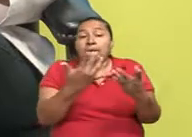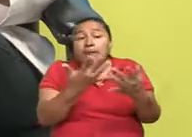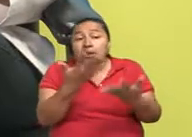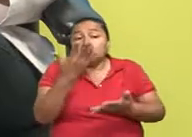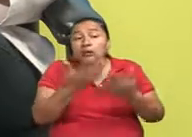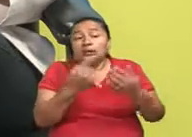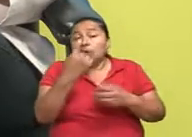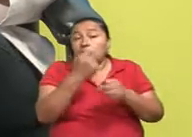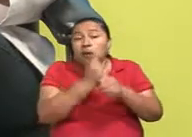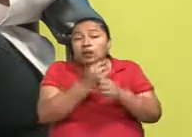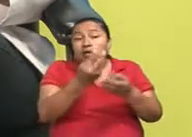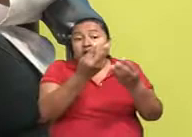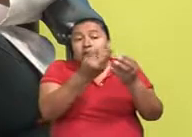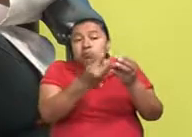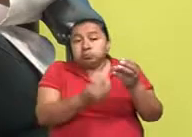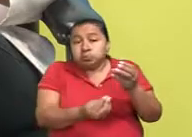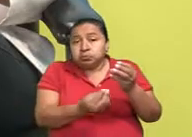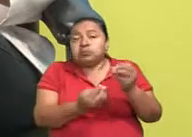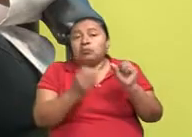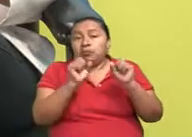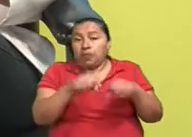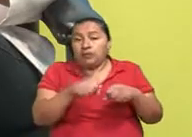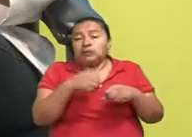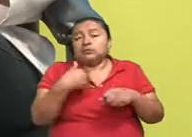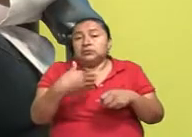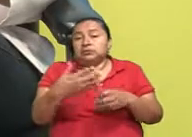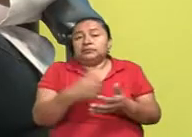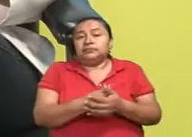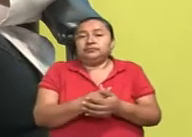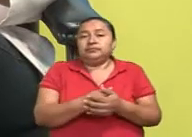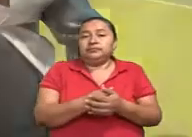si descendió o no descendió. Ah, ya. Sí. Lleva